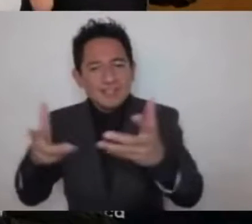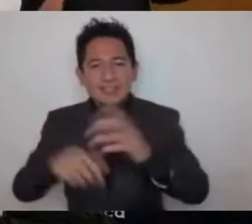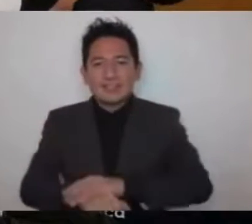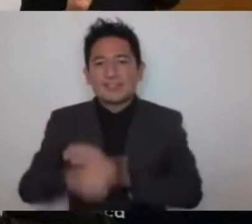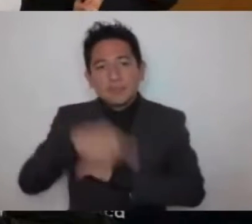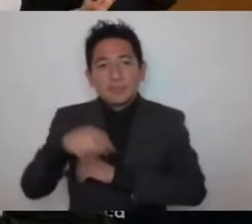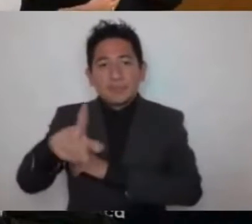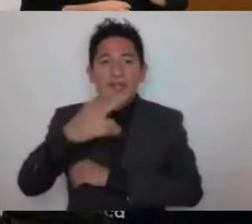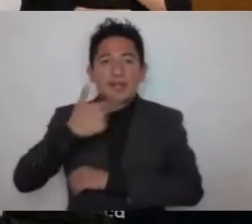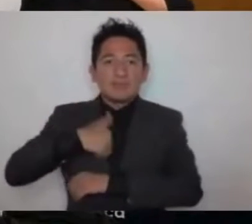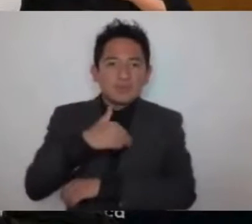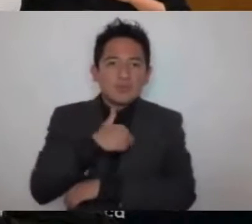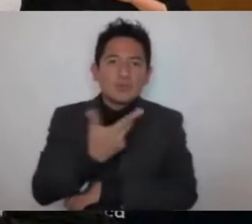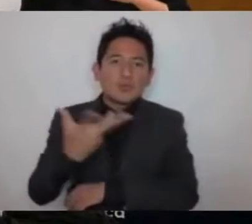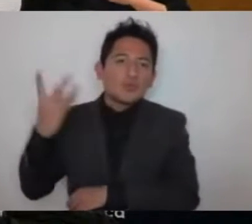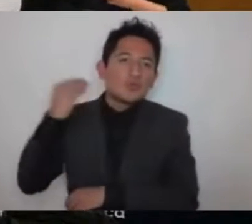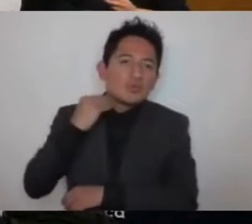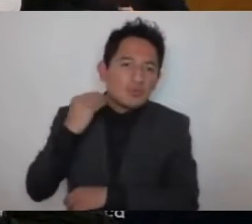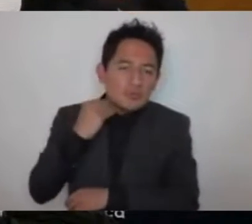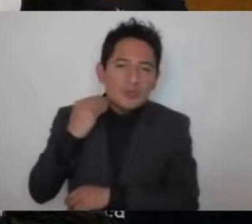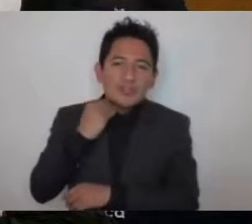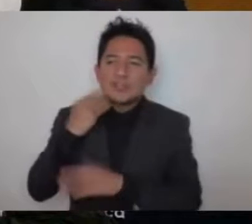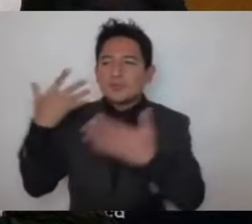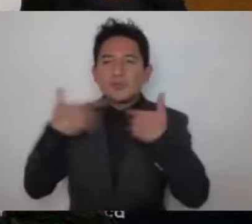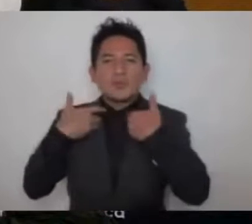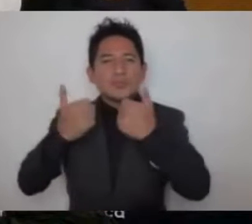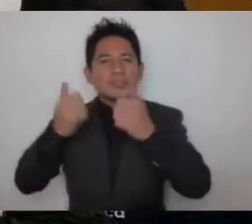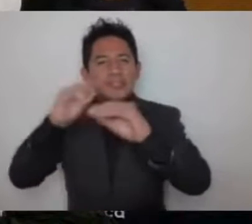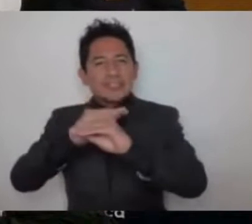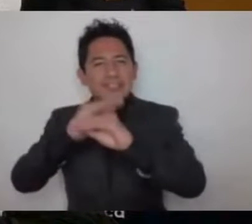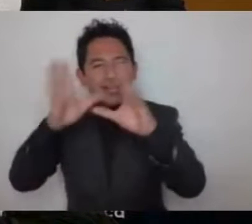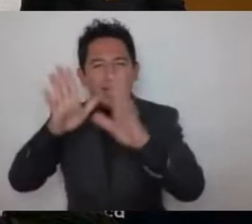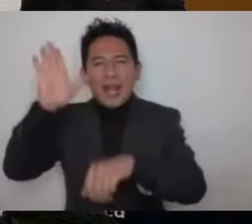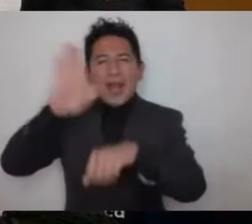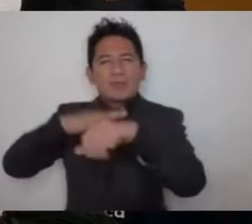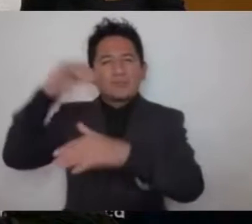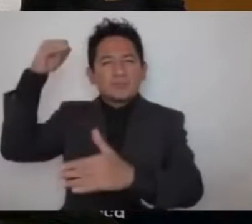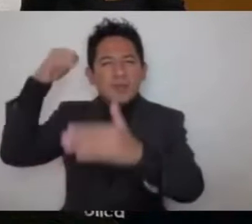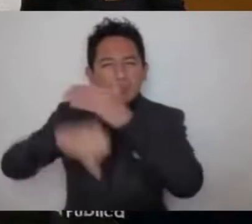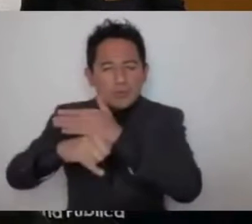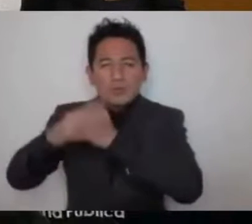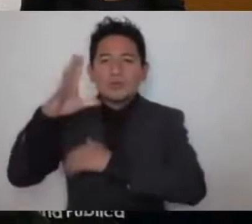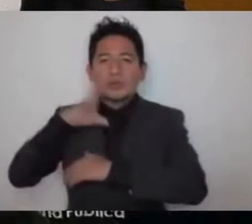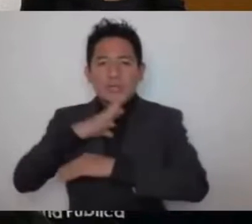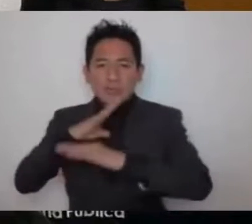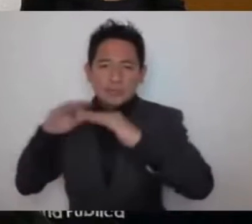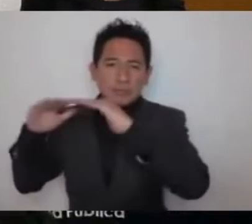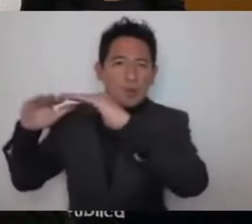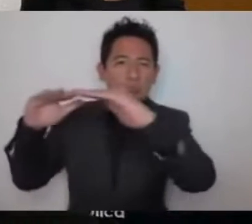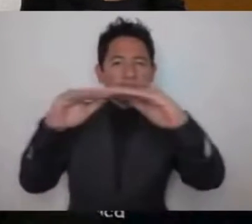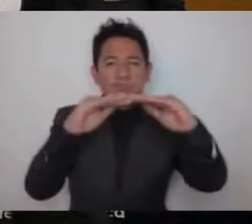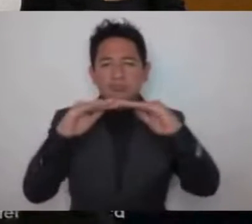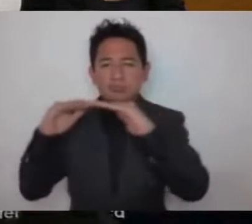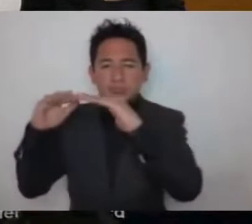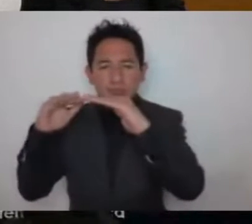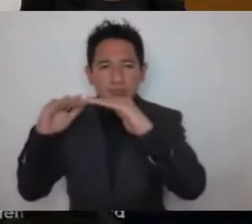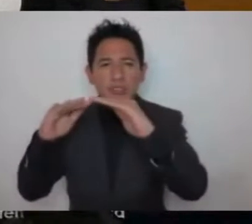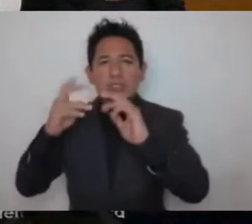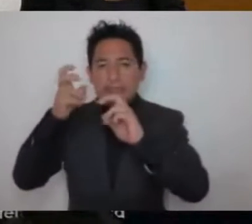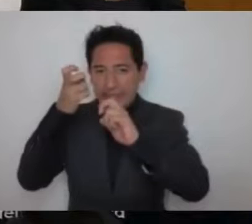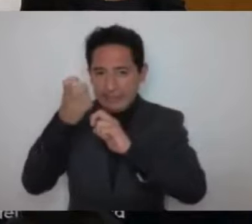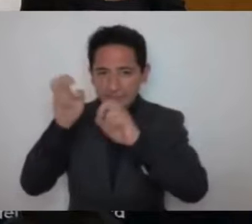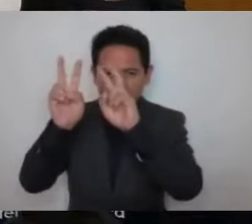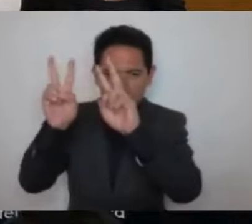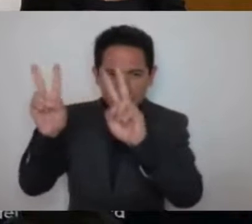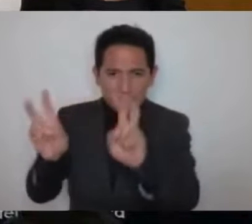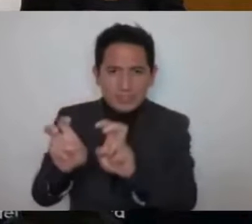ciertos o muchos estándares sobre cierto tema la aplicación en los casos concretos sigue siendo complicada porque